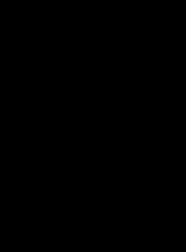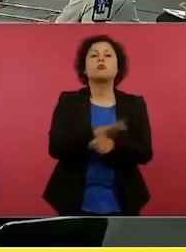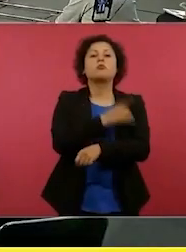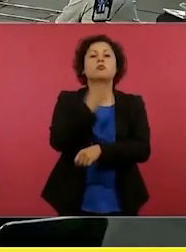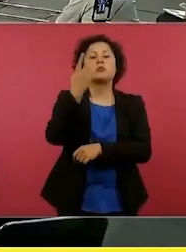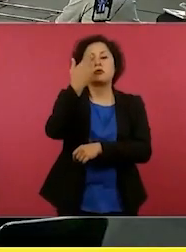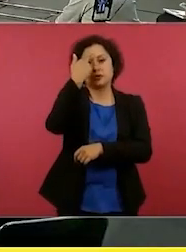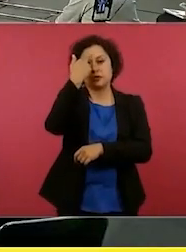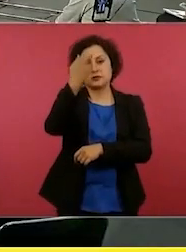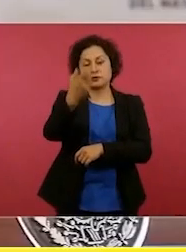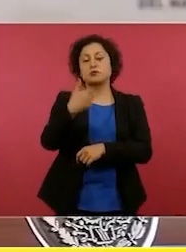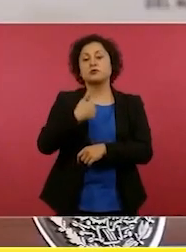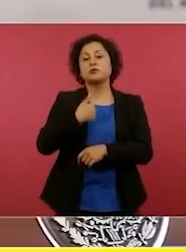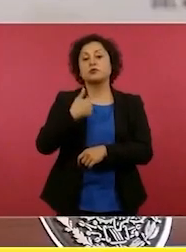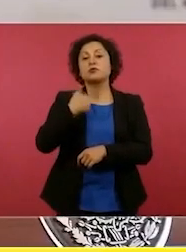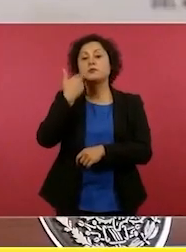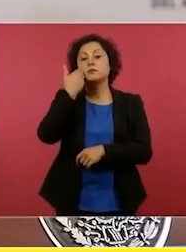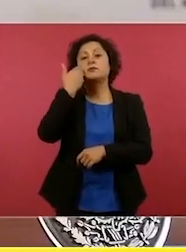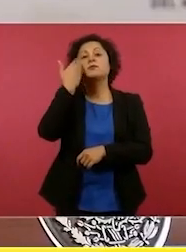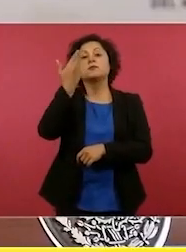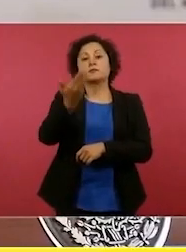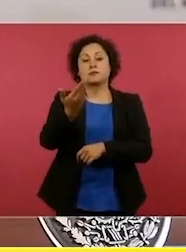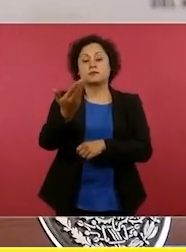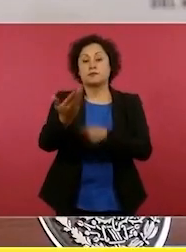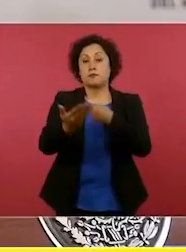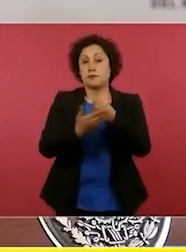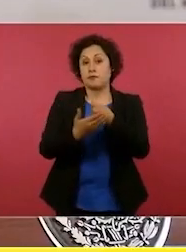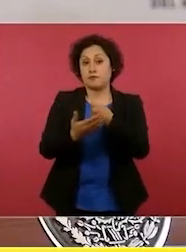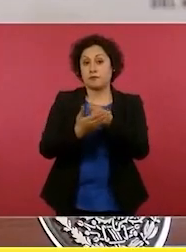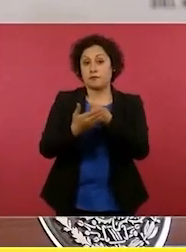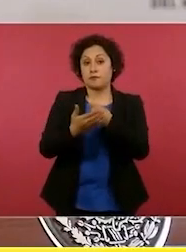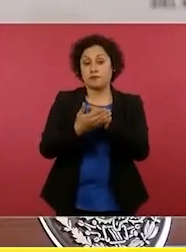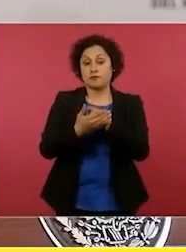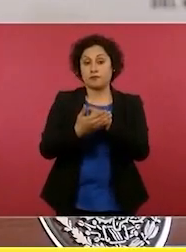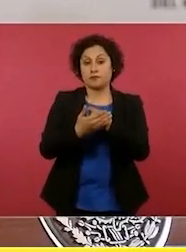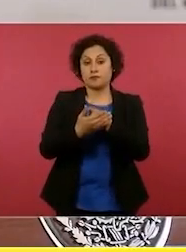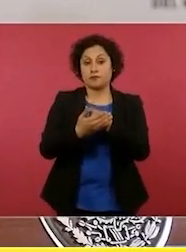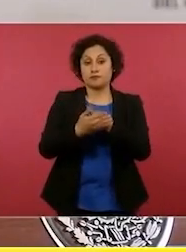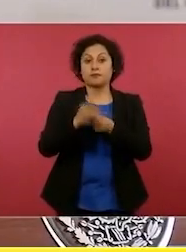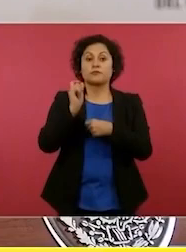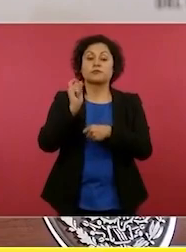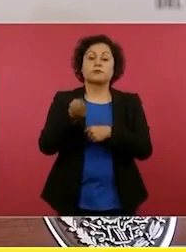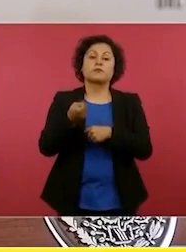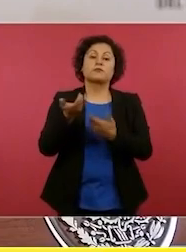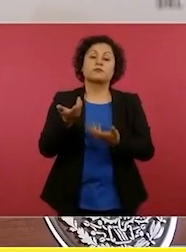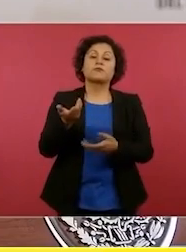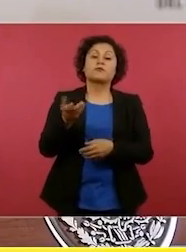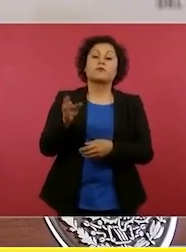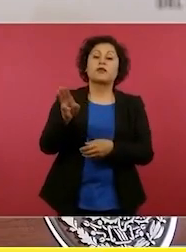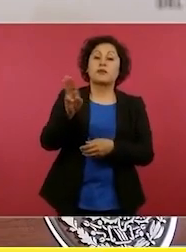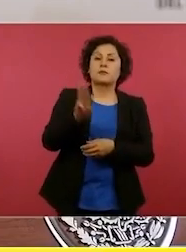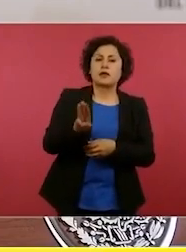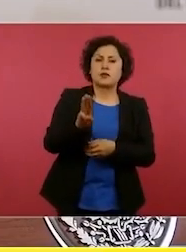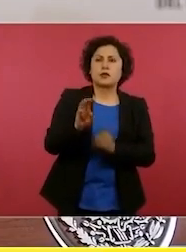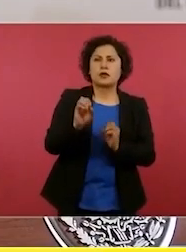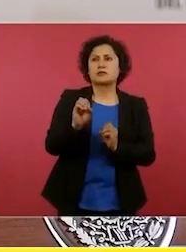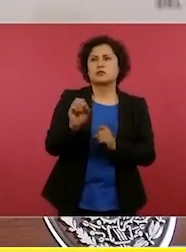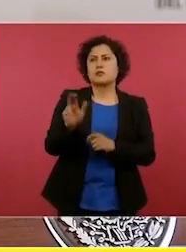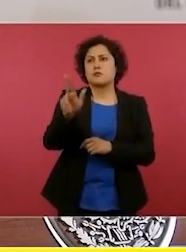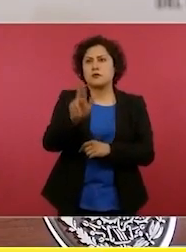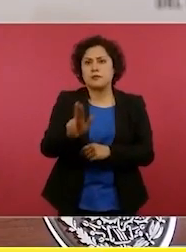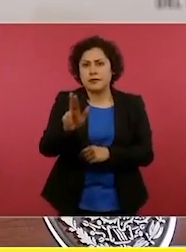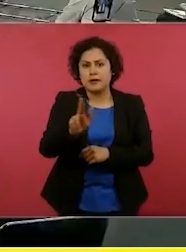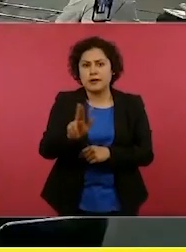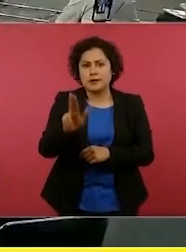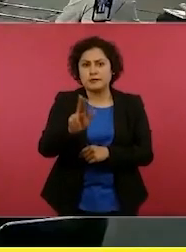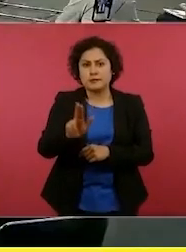En el terreno de la noticia nacional, el presidente de México, Andrés Manuel López Obrador, ha anunciado que va a suspender sus conferencias mañaneras